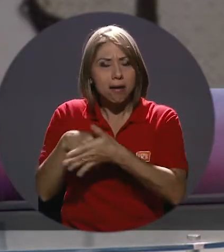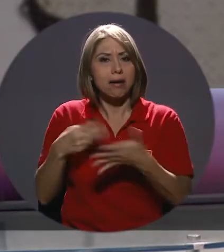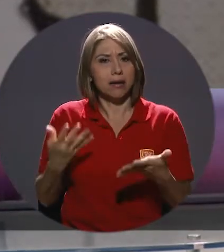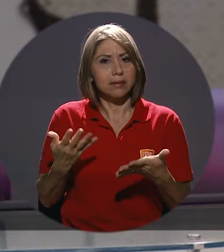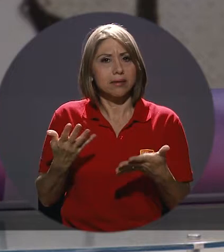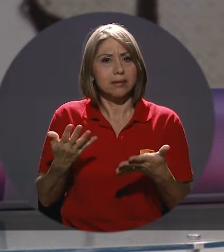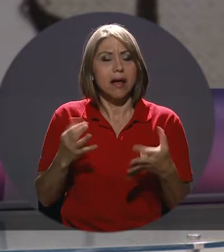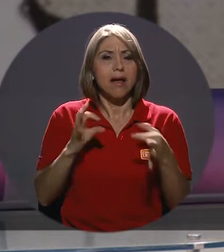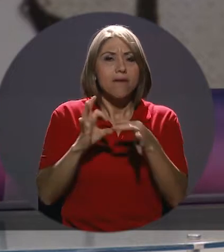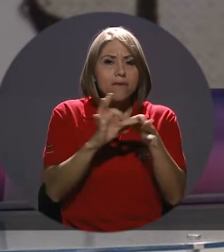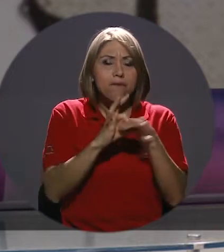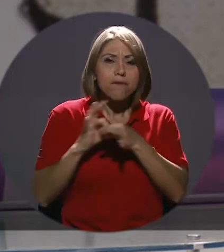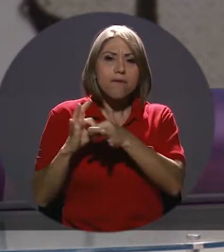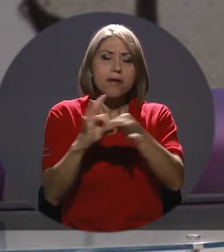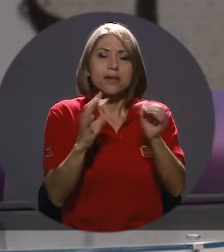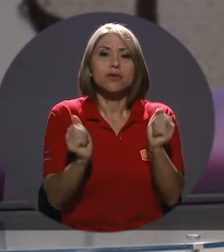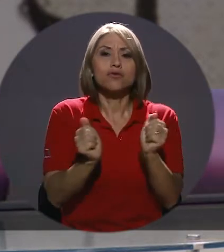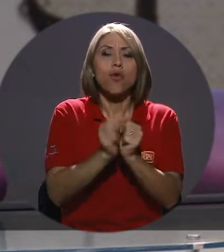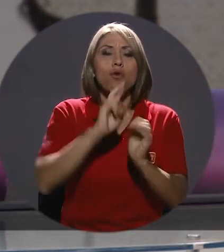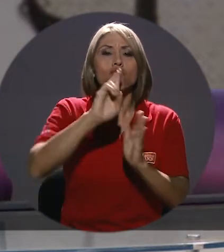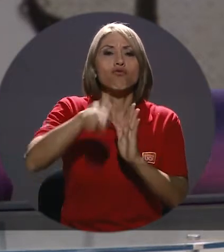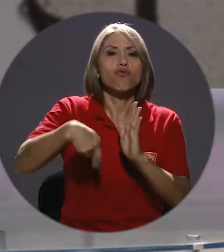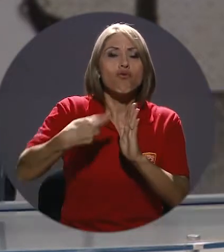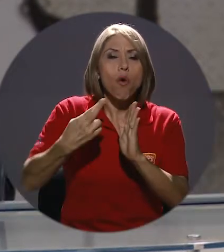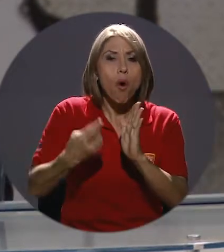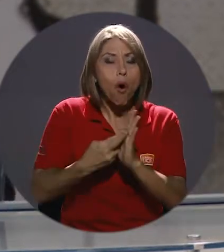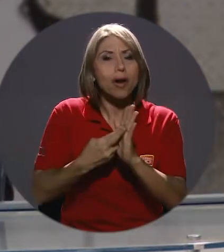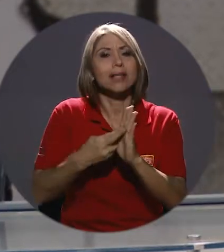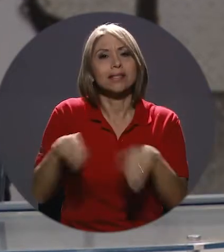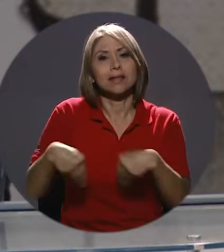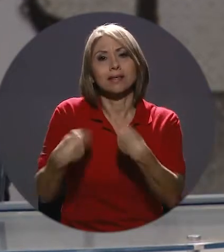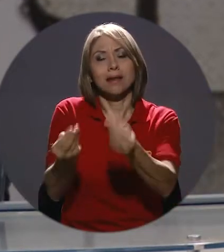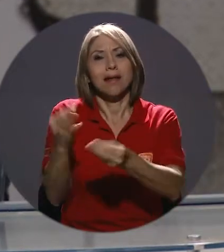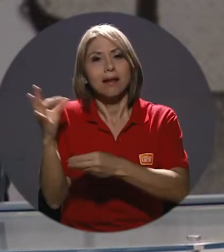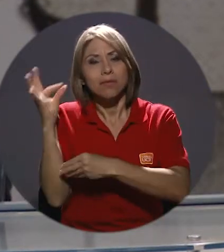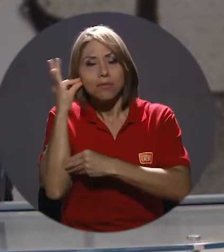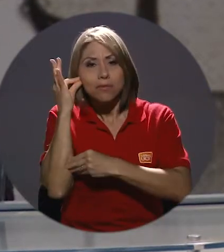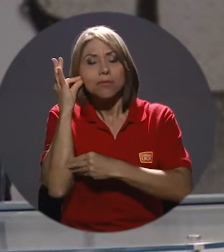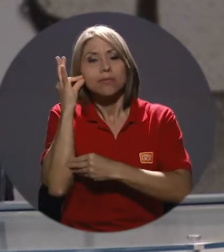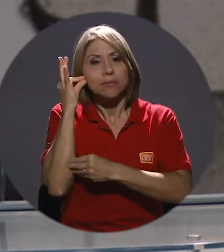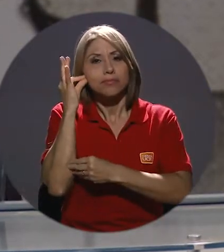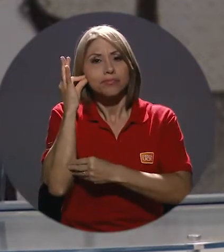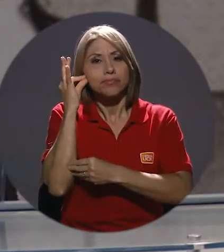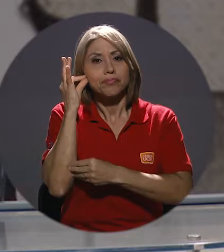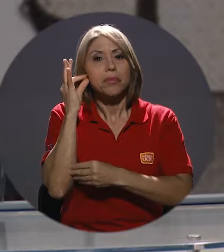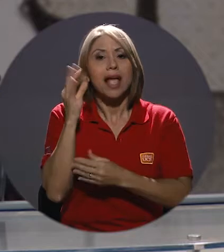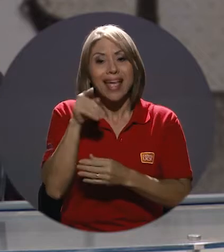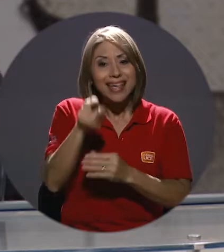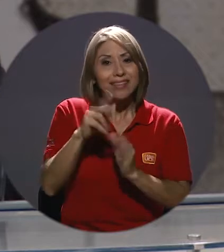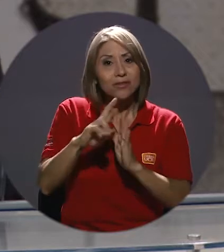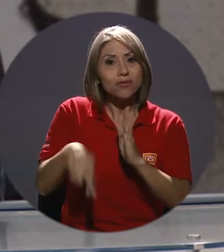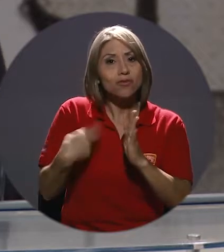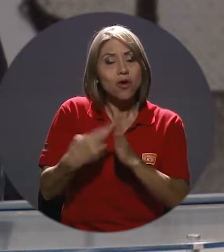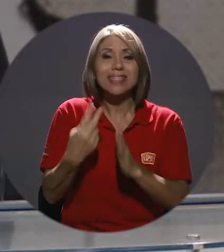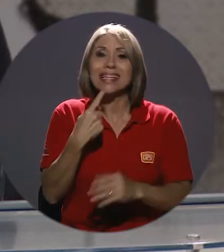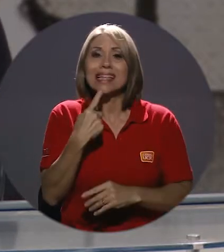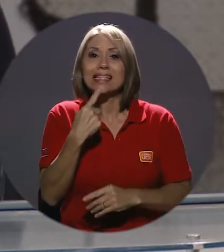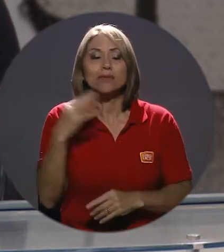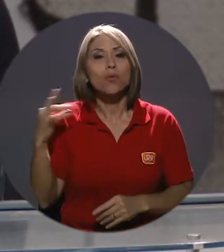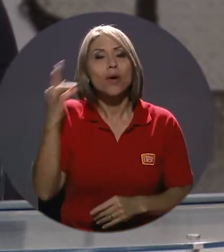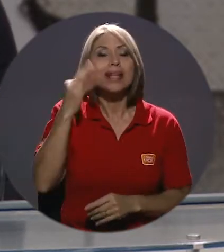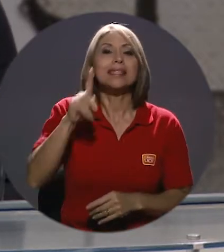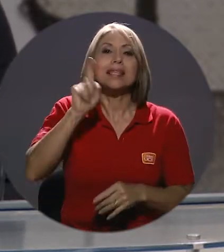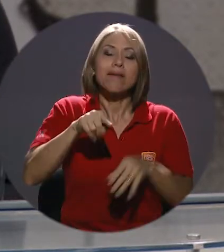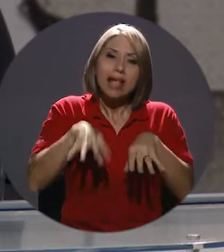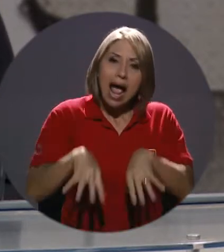de ciertamente relacionadas con los roles que les hacen asignado a las mujeres, en el que las mujeres además tienen que